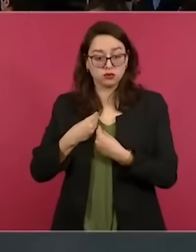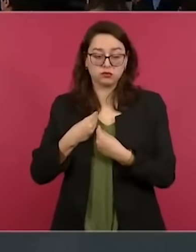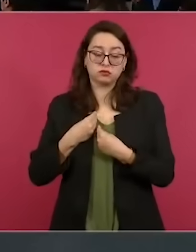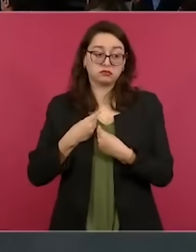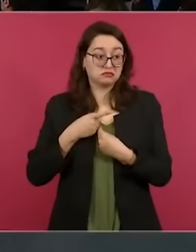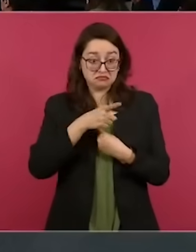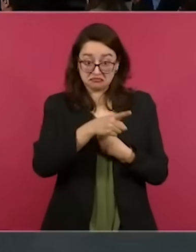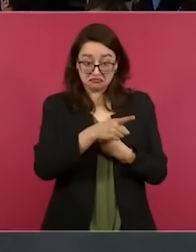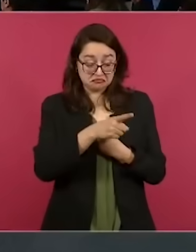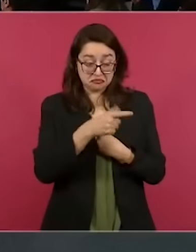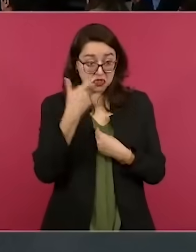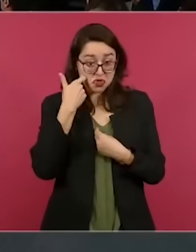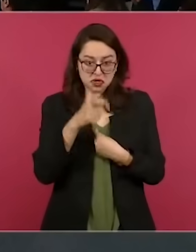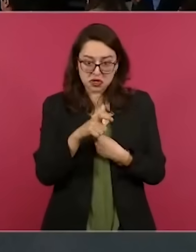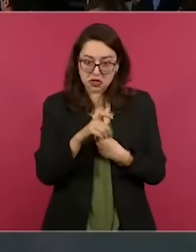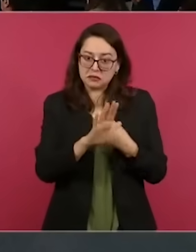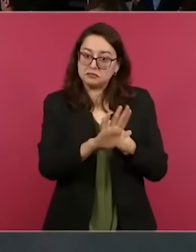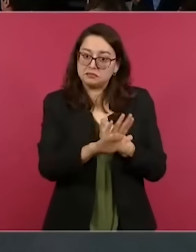disponible